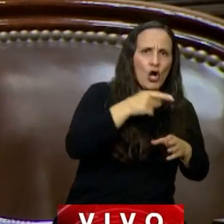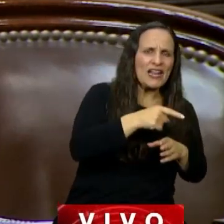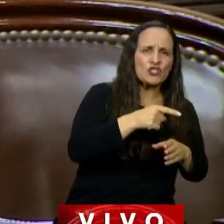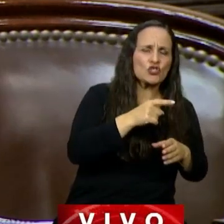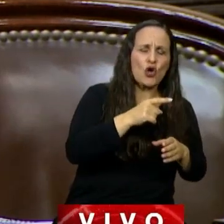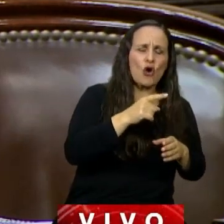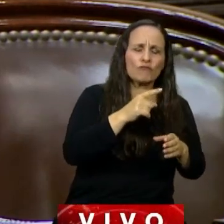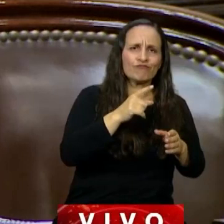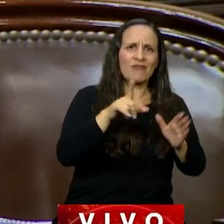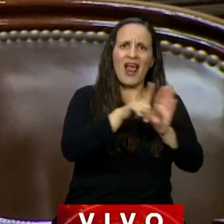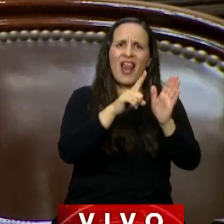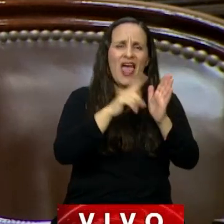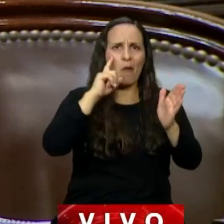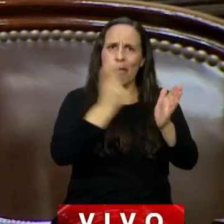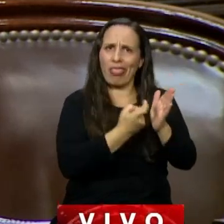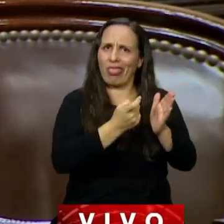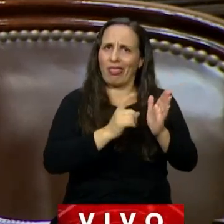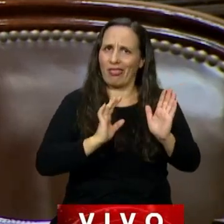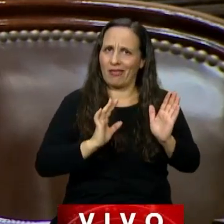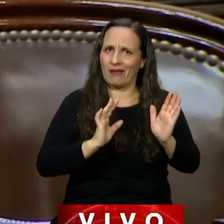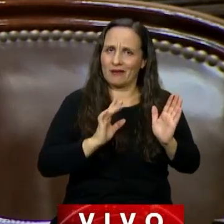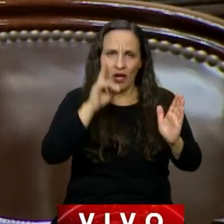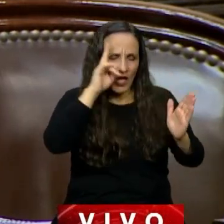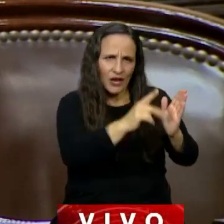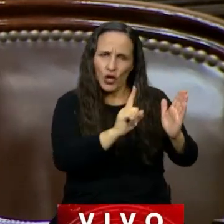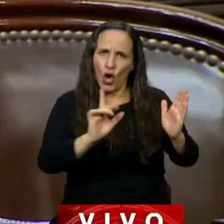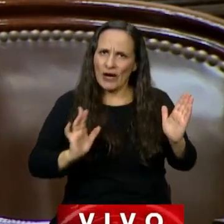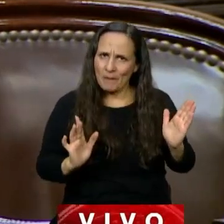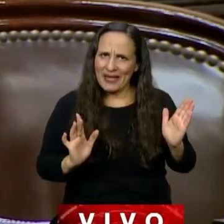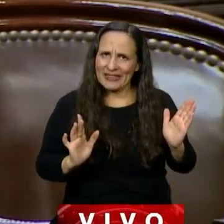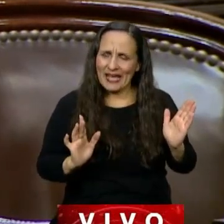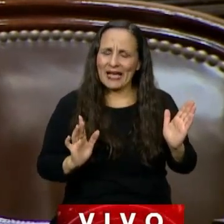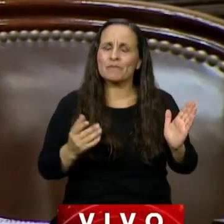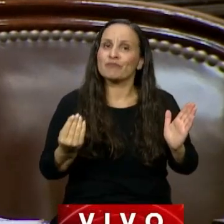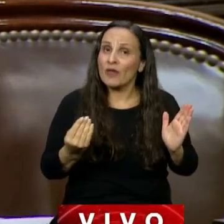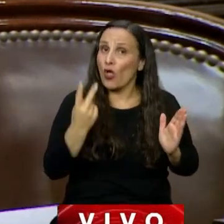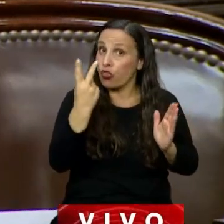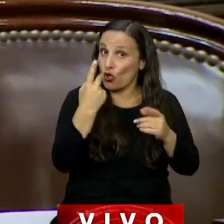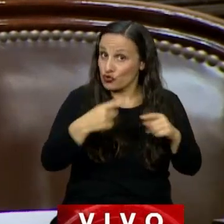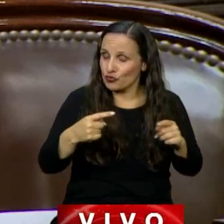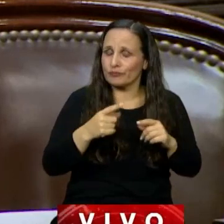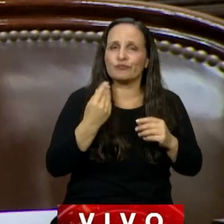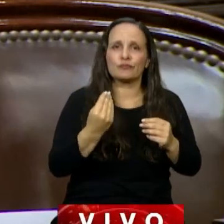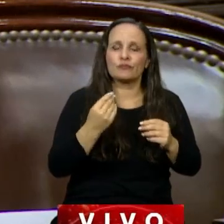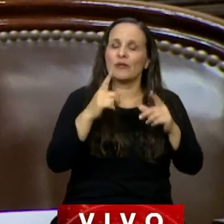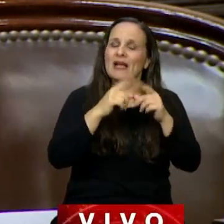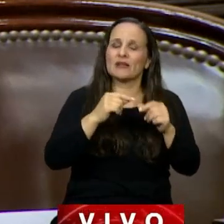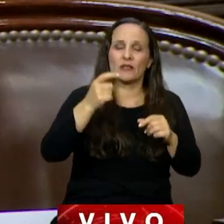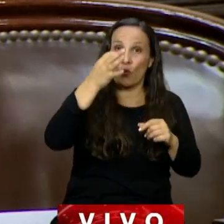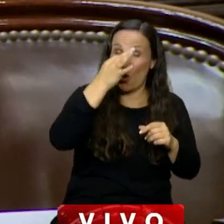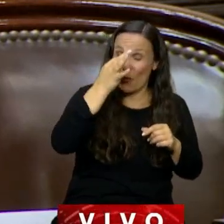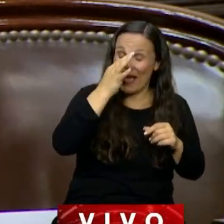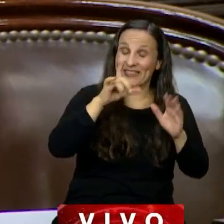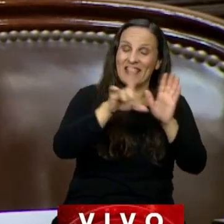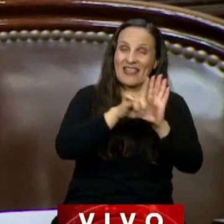la legislación que emite. Y voy a referirme a dos casos particulares. Al artículo 20 de